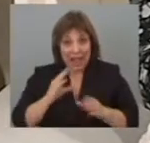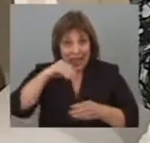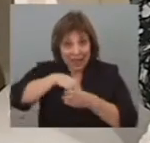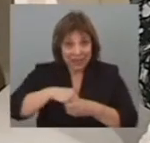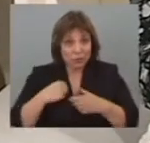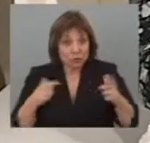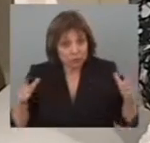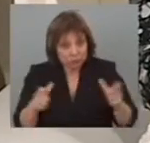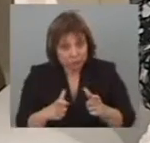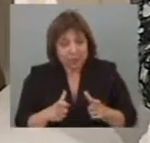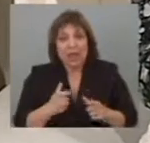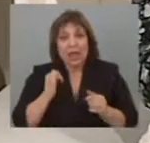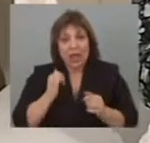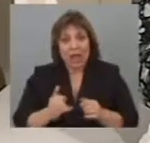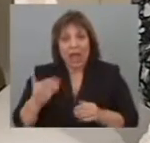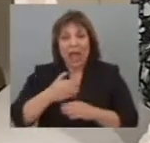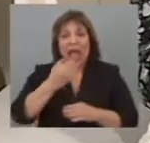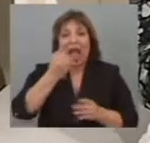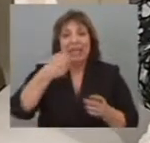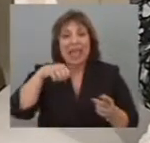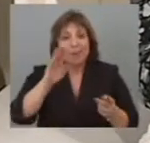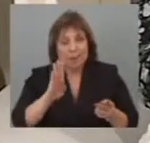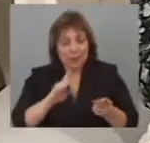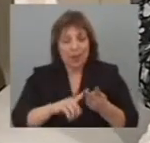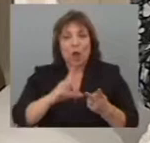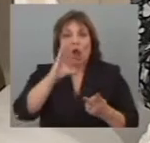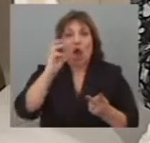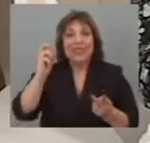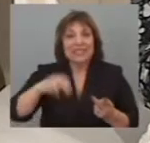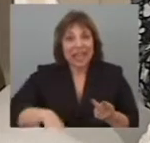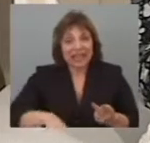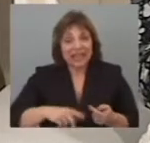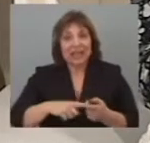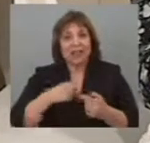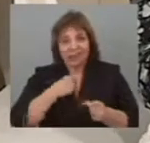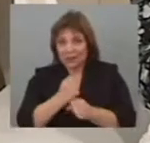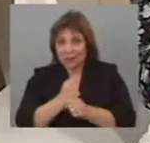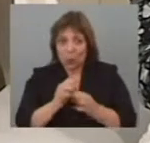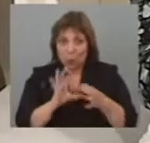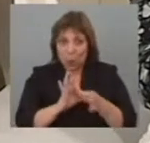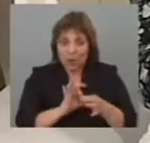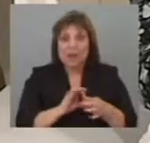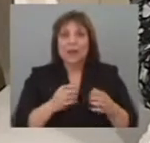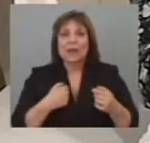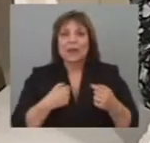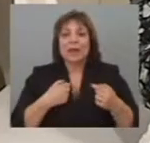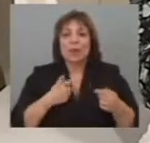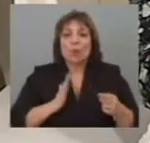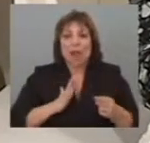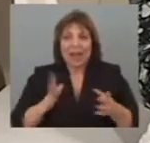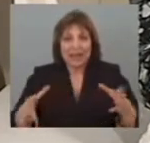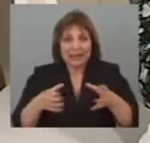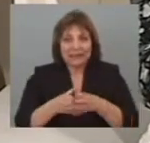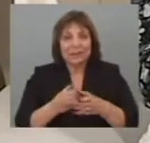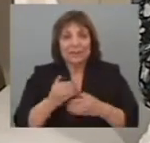Consejo Consultivo, participa NEPCODICEN, uh-huh. por lo cual nosotros venimos trabajando fuertemente de forma asociada con InMujeres